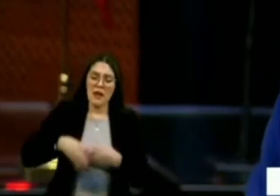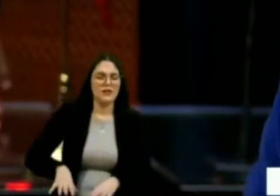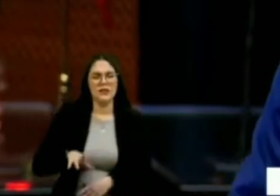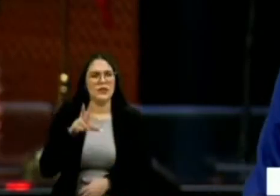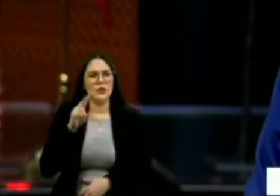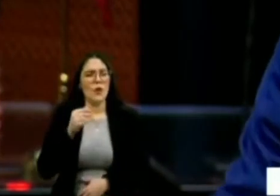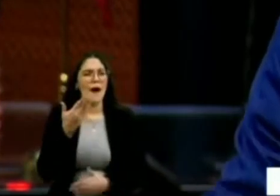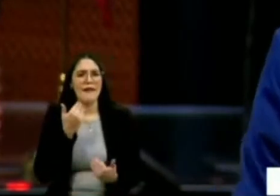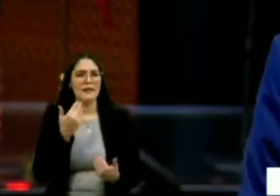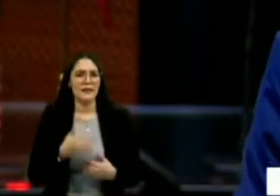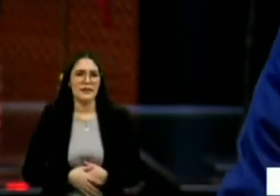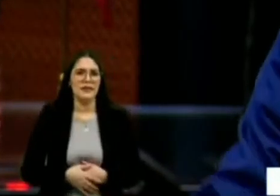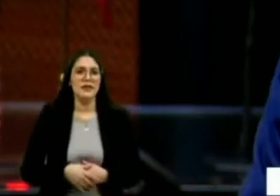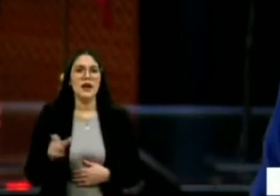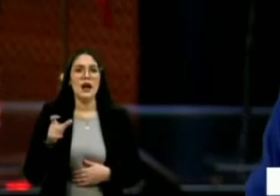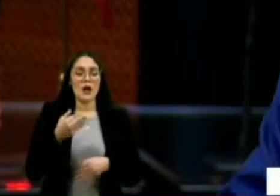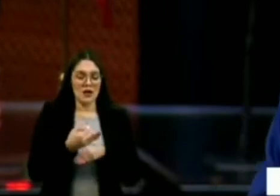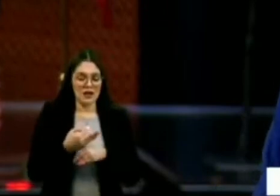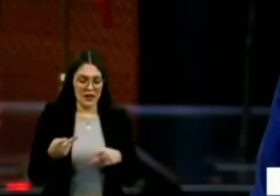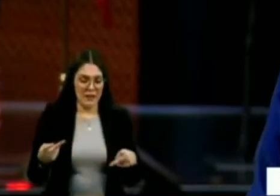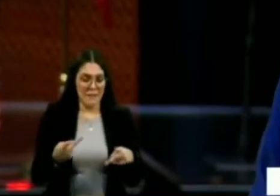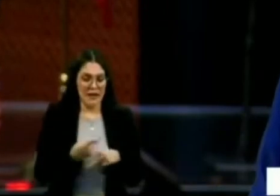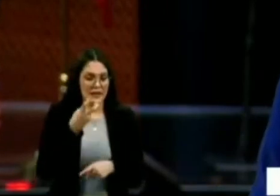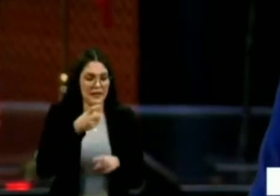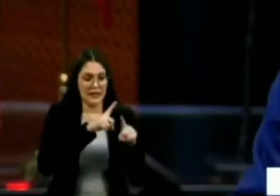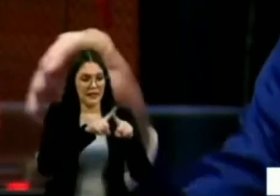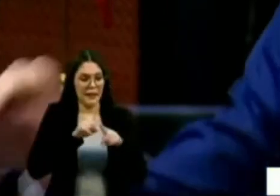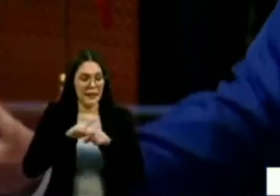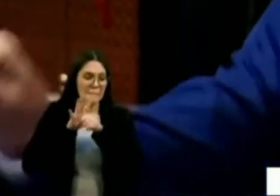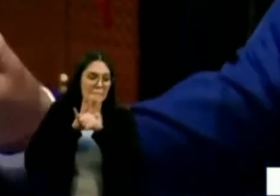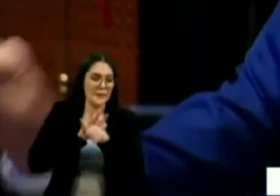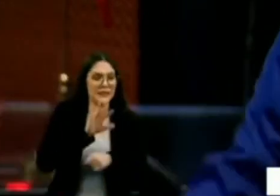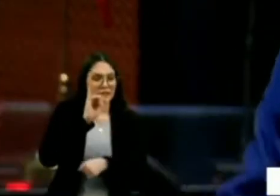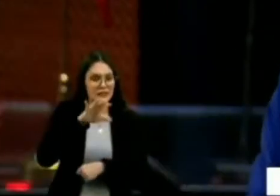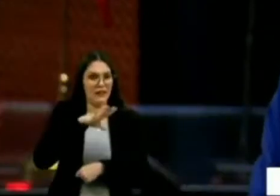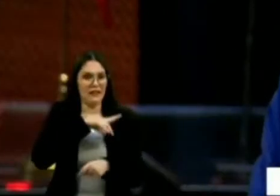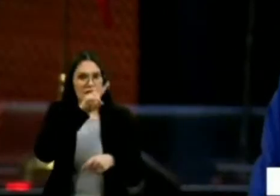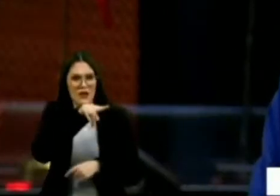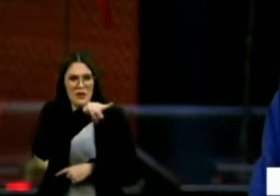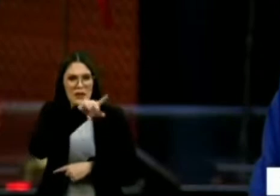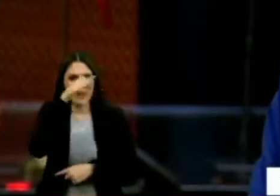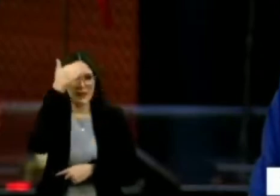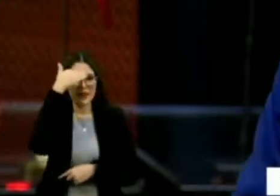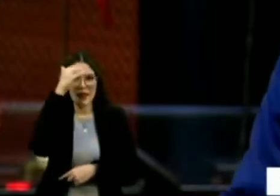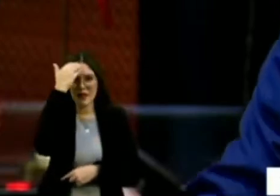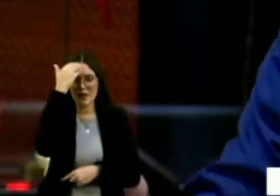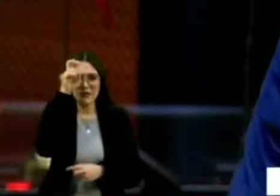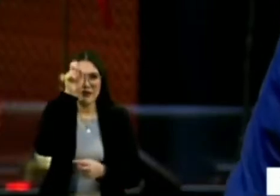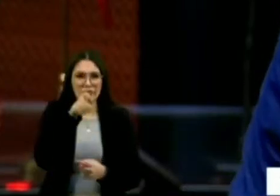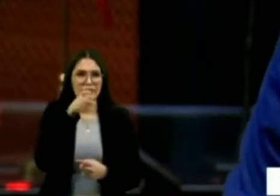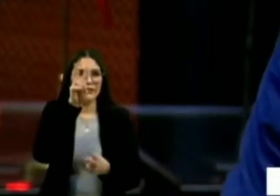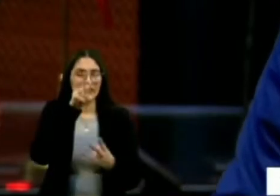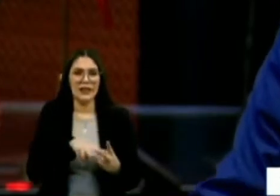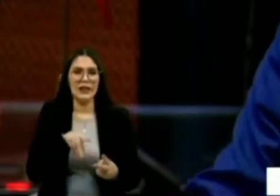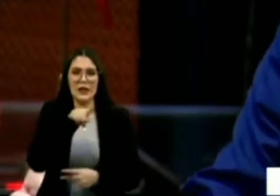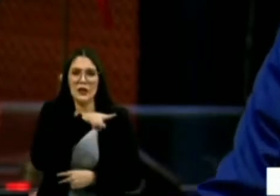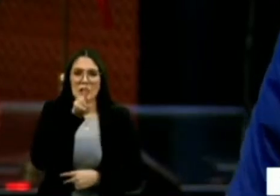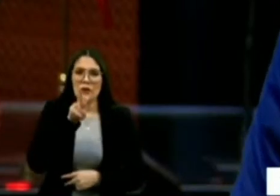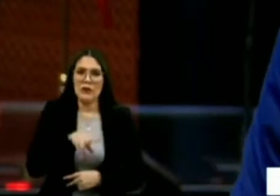sucediendo, estas presiones que son reales y ustedes lo saben, son